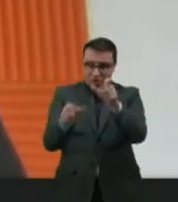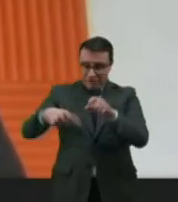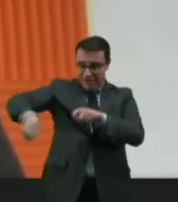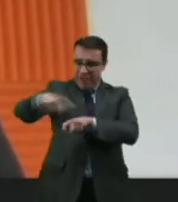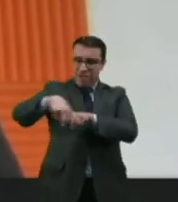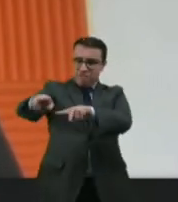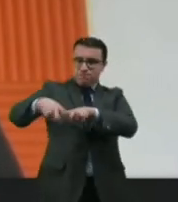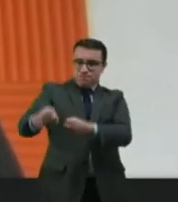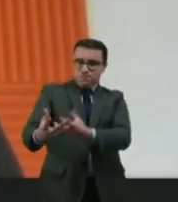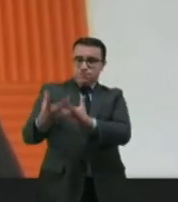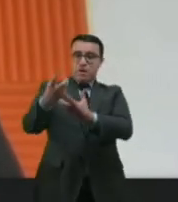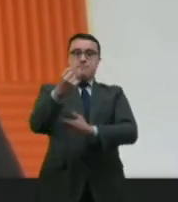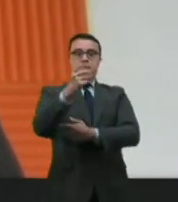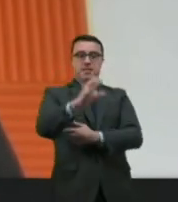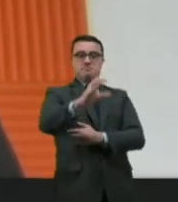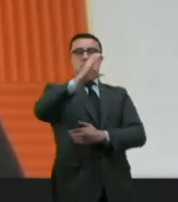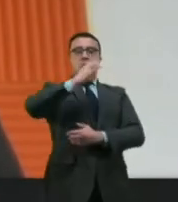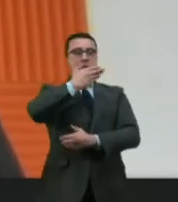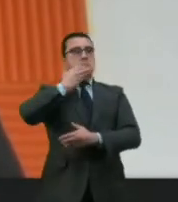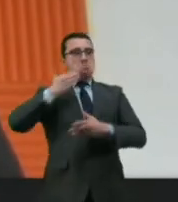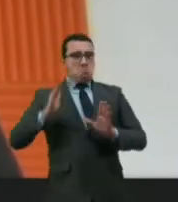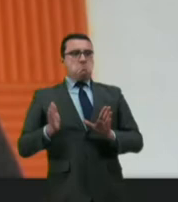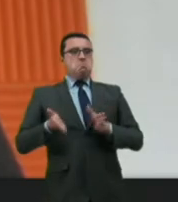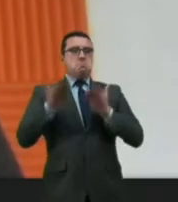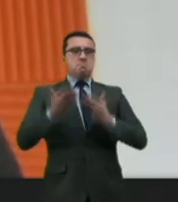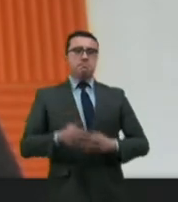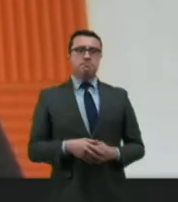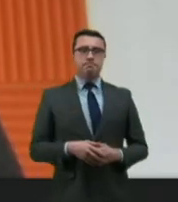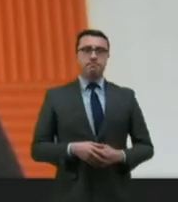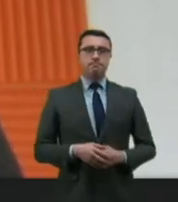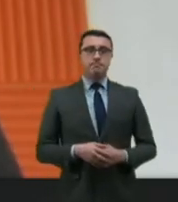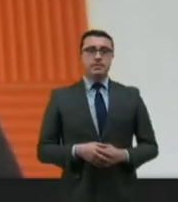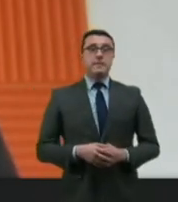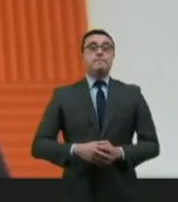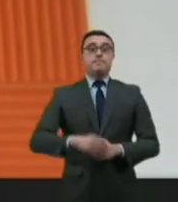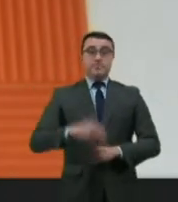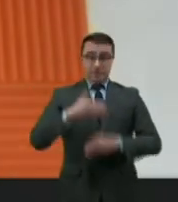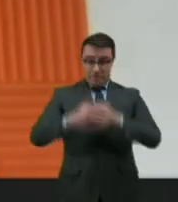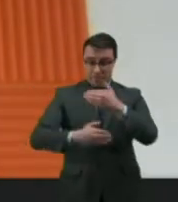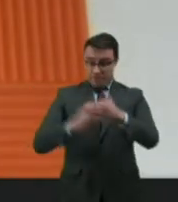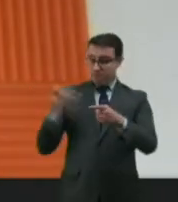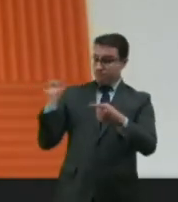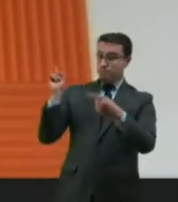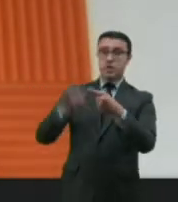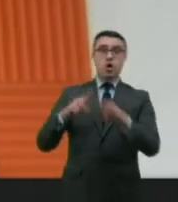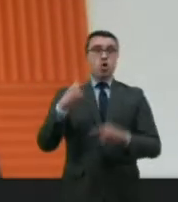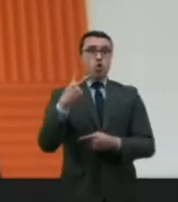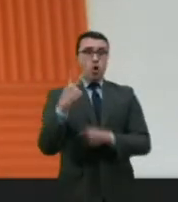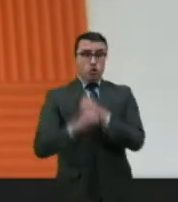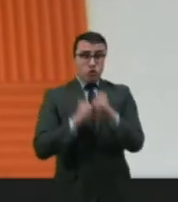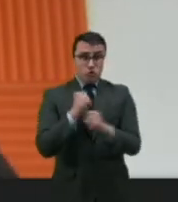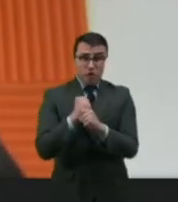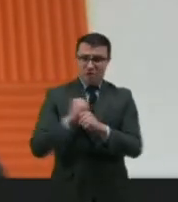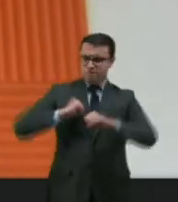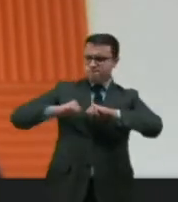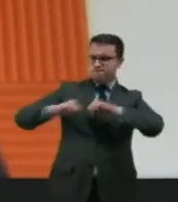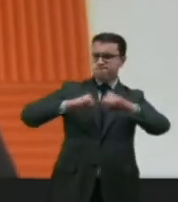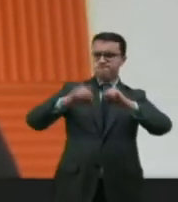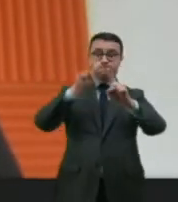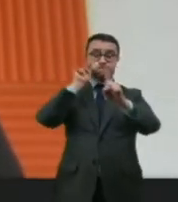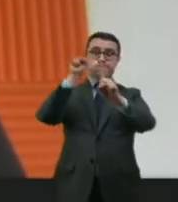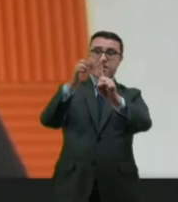mejores ingresos. Entonces, hemos venido trabajando los últimos 2 años para hacer eso.